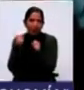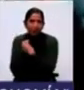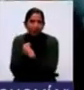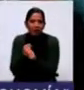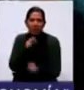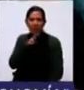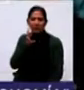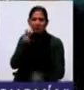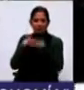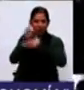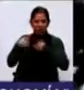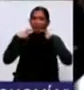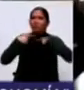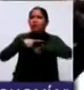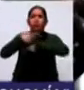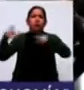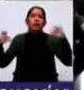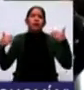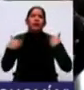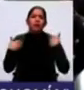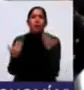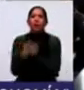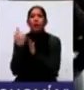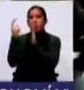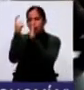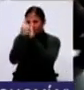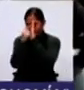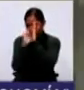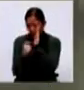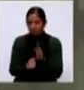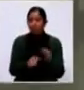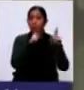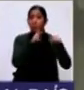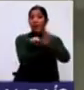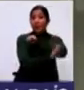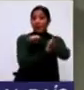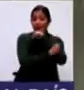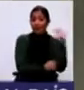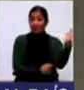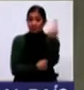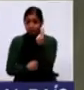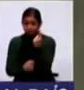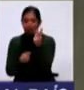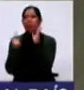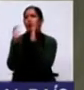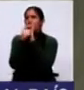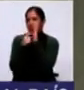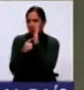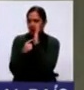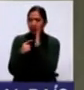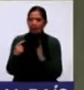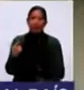27 de abril de 2022, se establecen las siguientes nuevas medidas: presentar un carnet de vacunación completa con 14 días